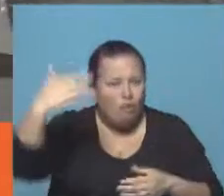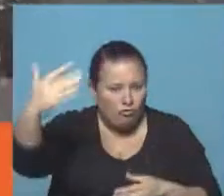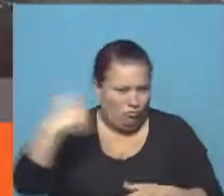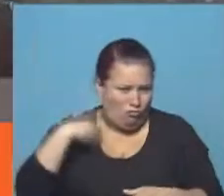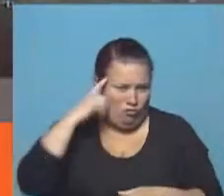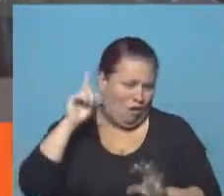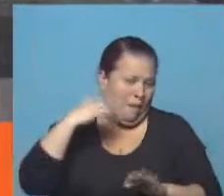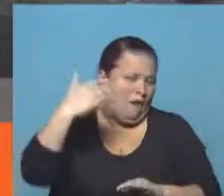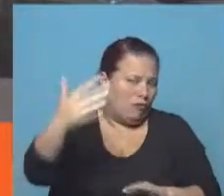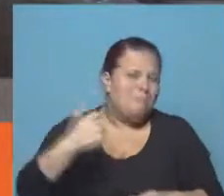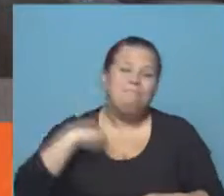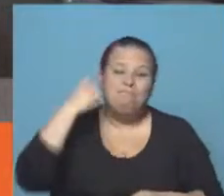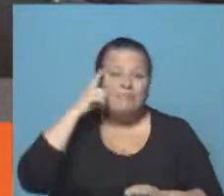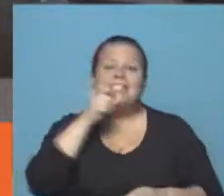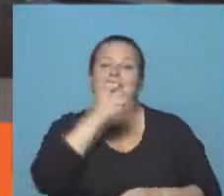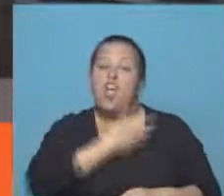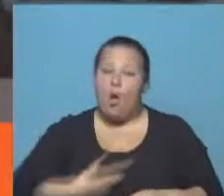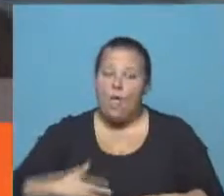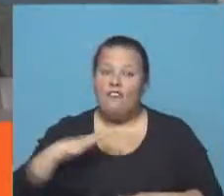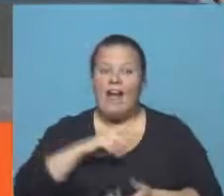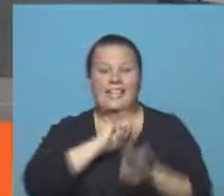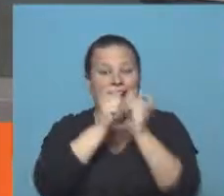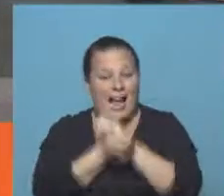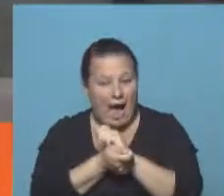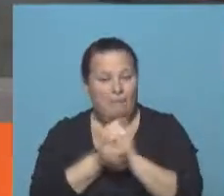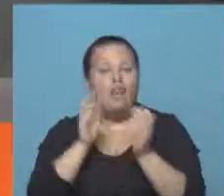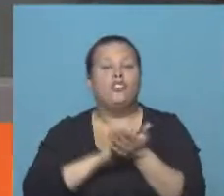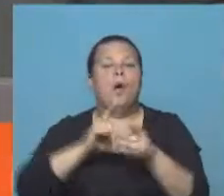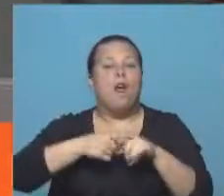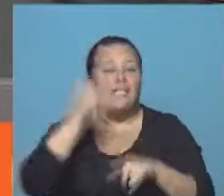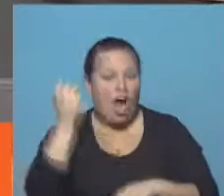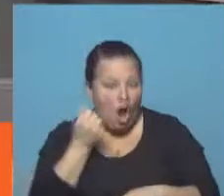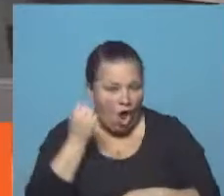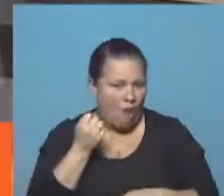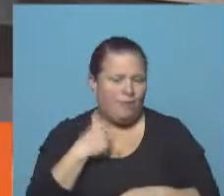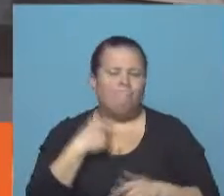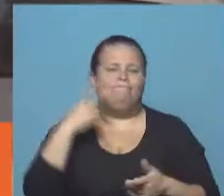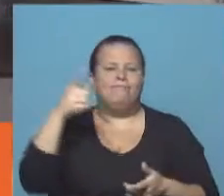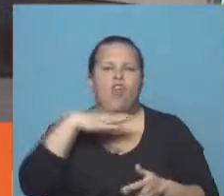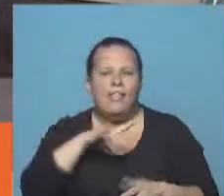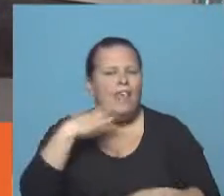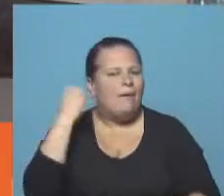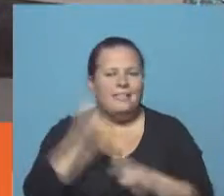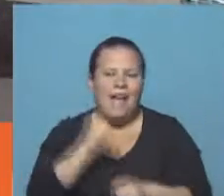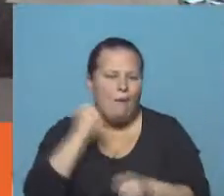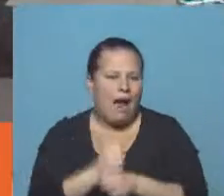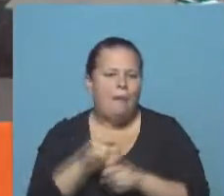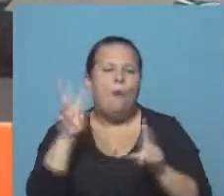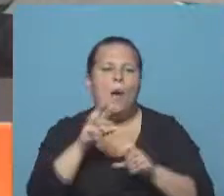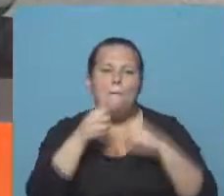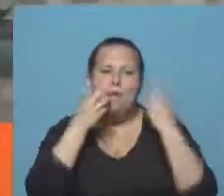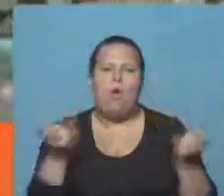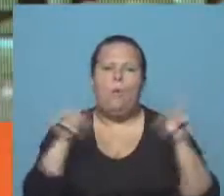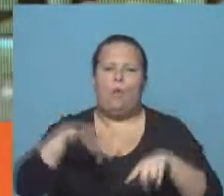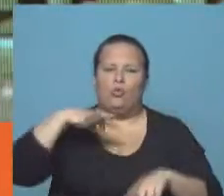expectativa hacia adelante. Me parece que si el gobierno no cambia el rumbo en materia de política económica, no entiende que hay que trabajar en recuperar el